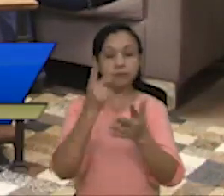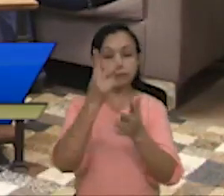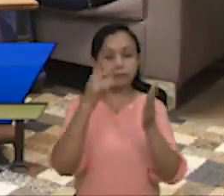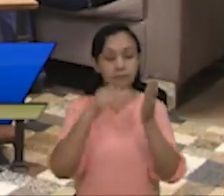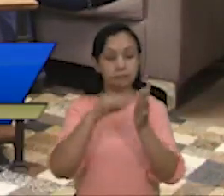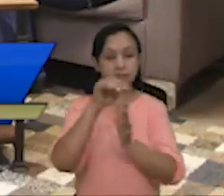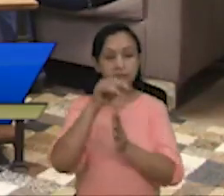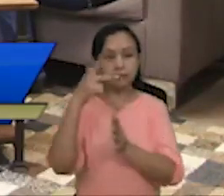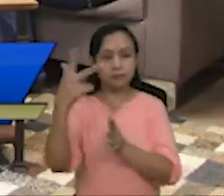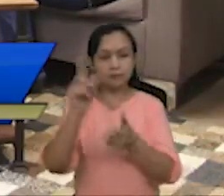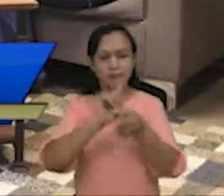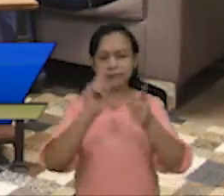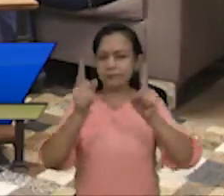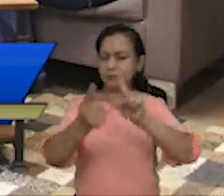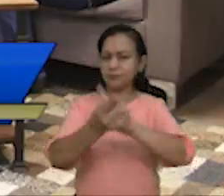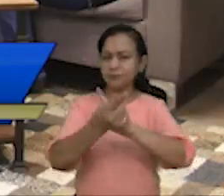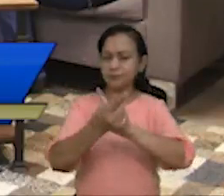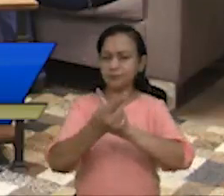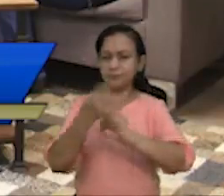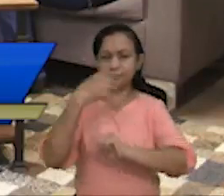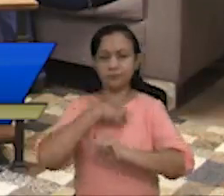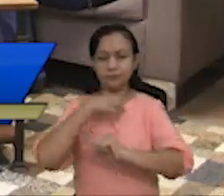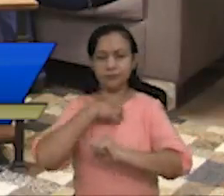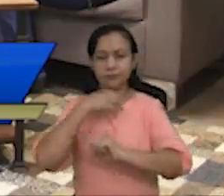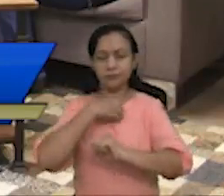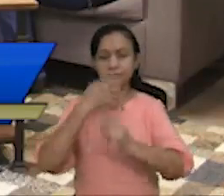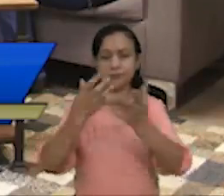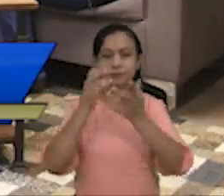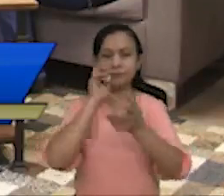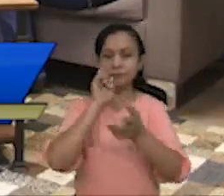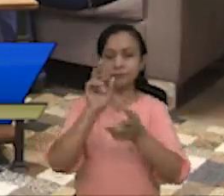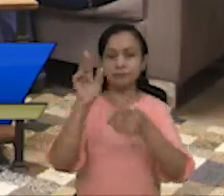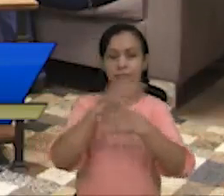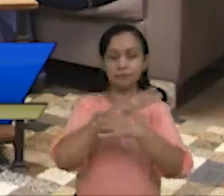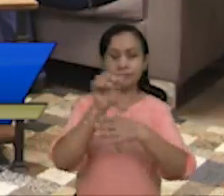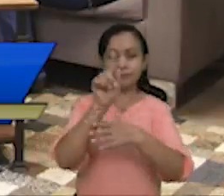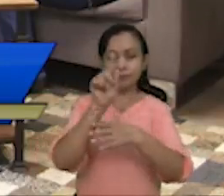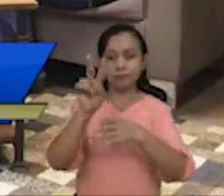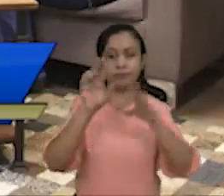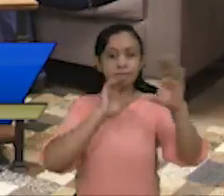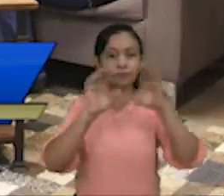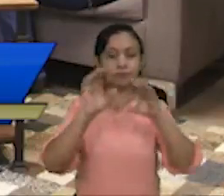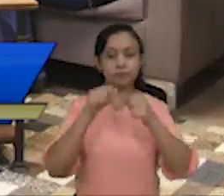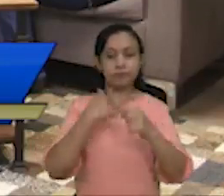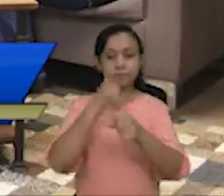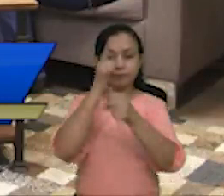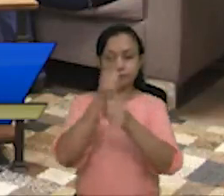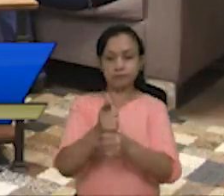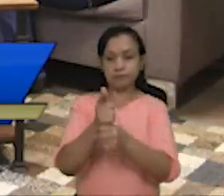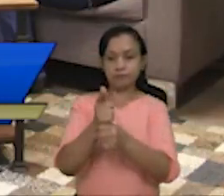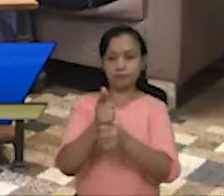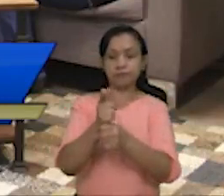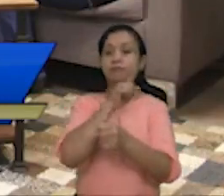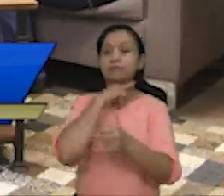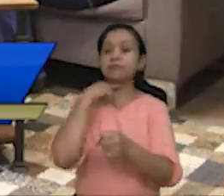misma verdad ha cambiado la potencia con la que le quieren dar algunos medios de comunicación. Es decir, si yo estoy en cámara y estoy transmitiendo, esa